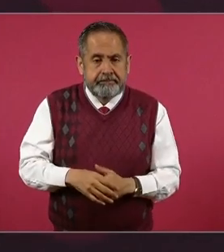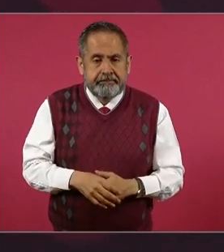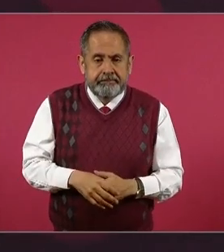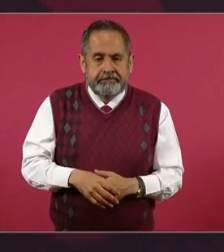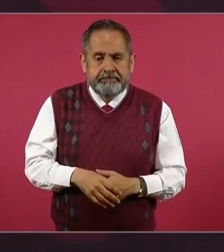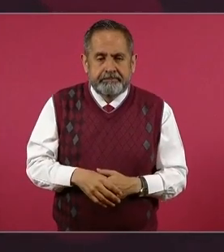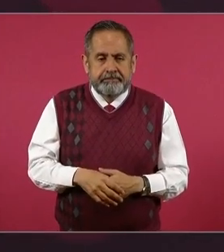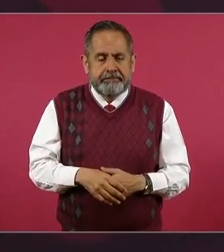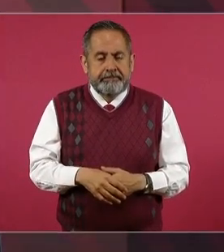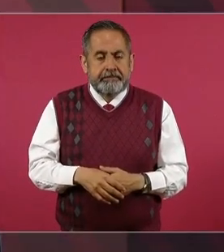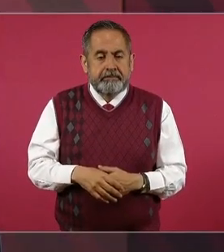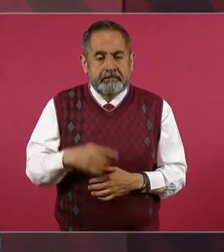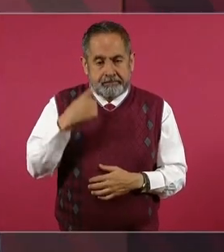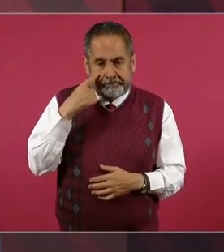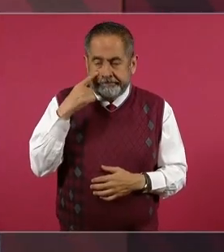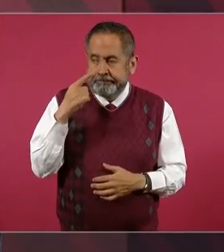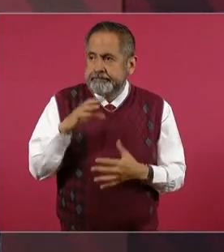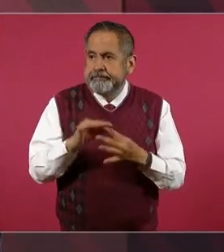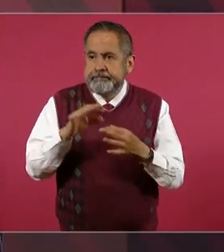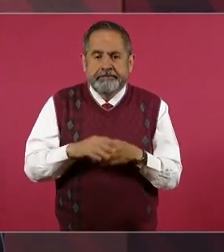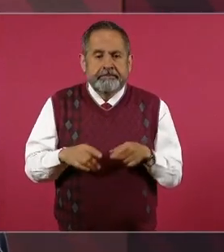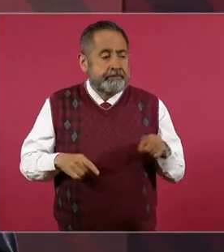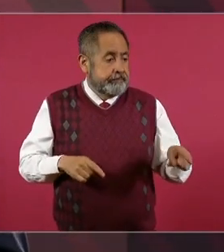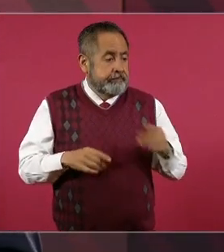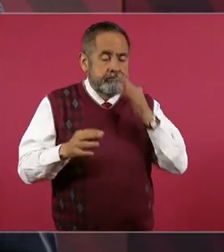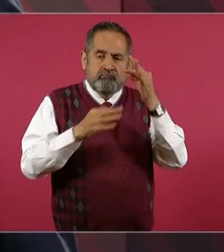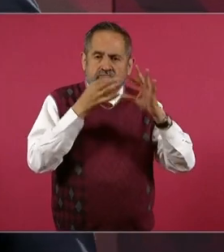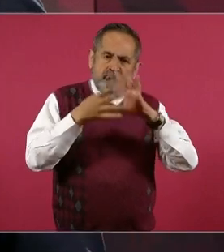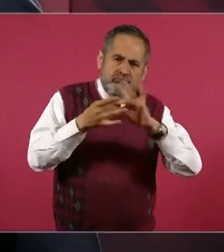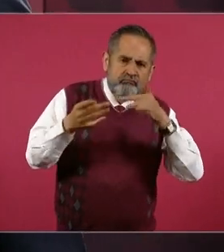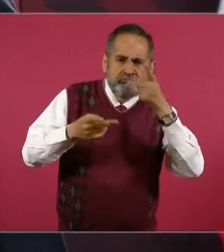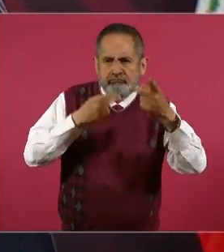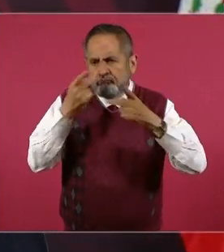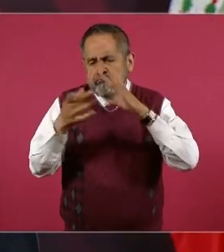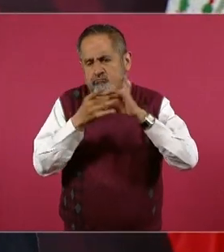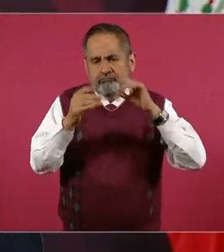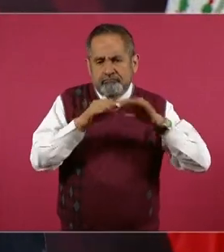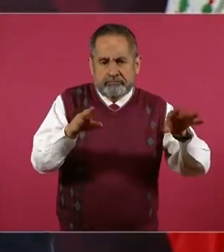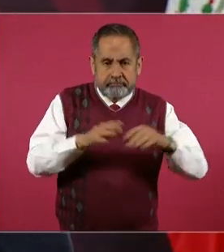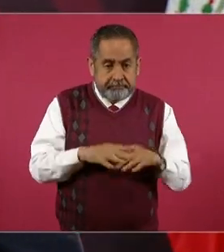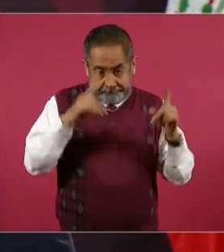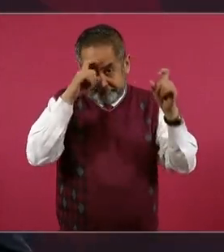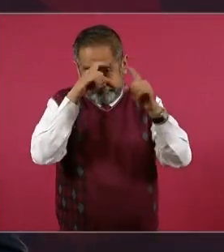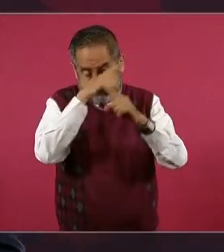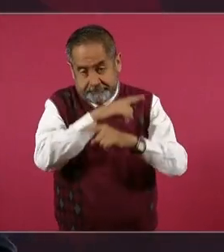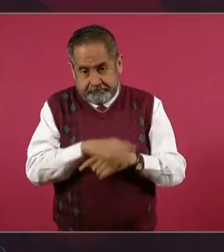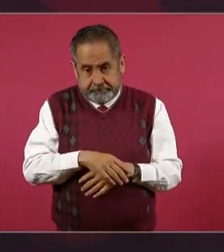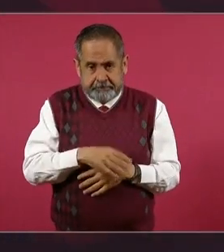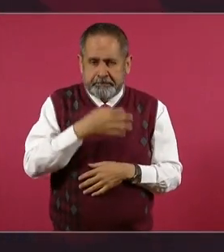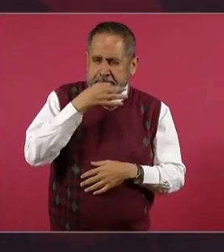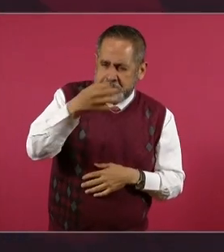el acto de comunicar es complejo.